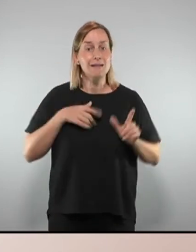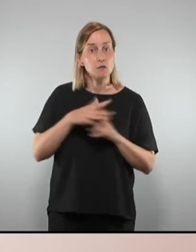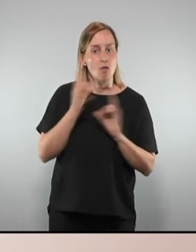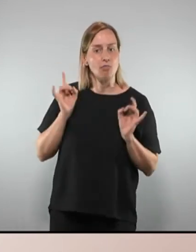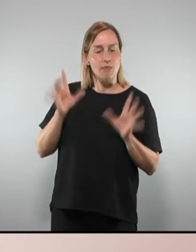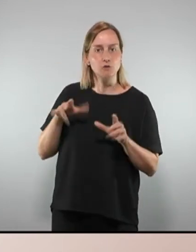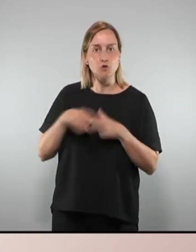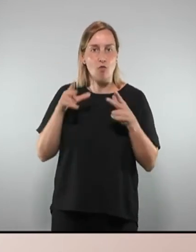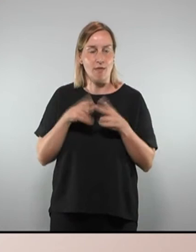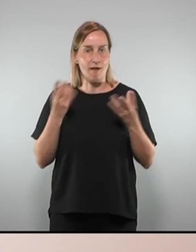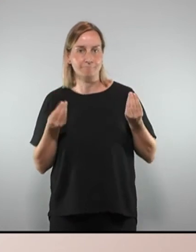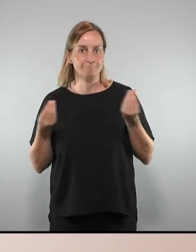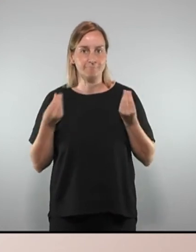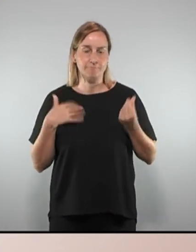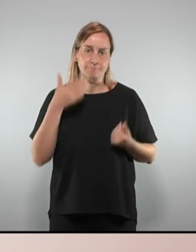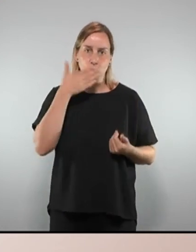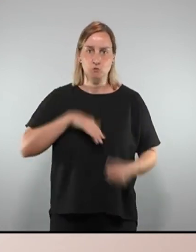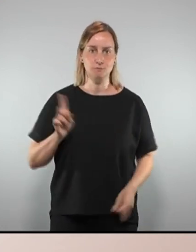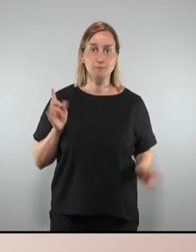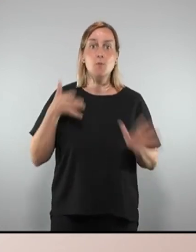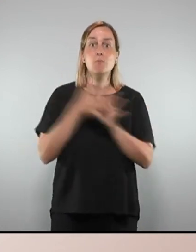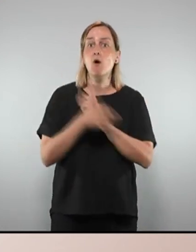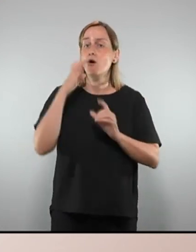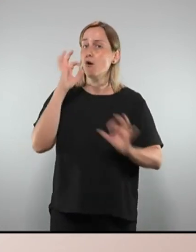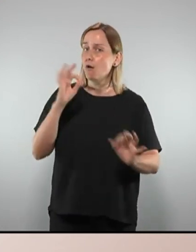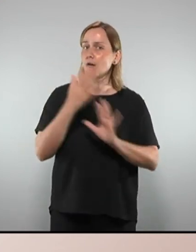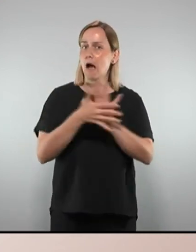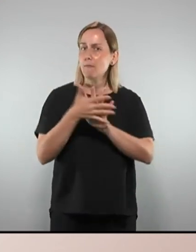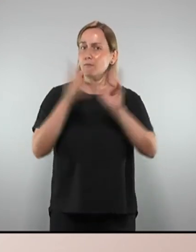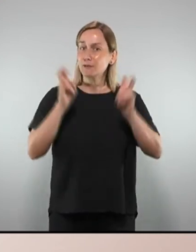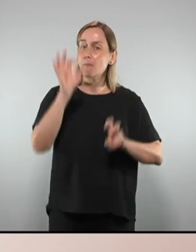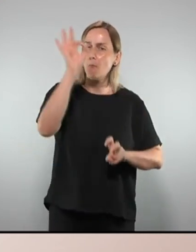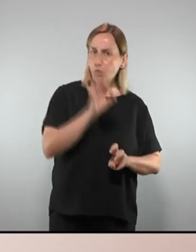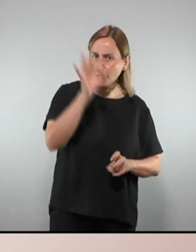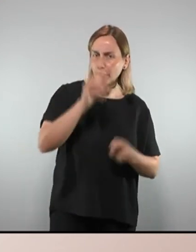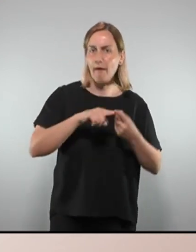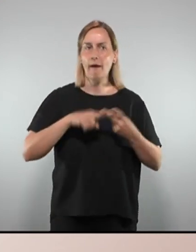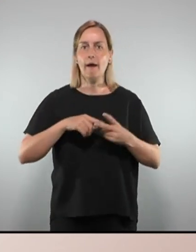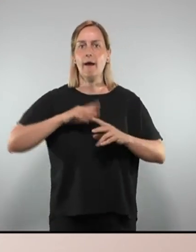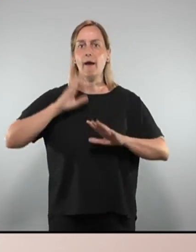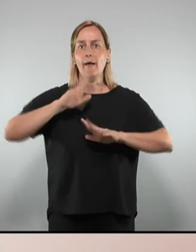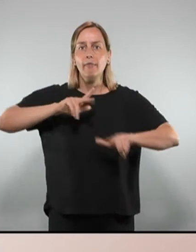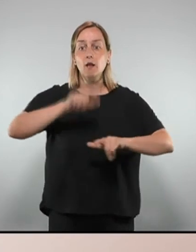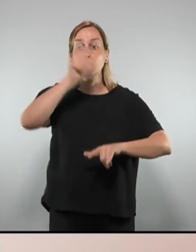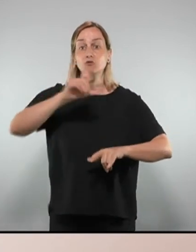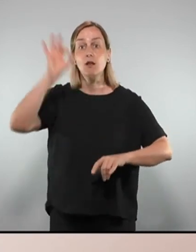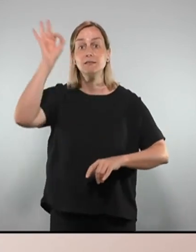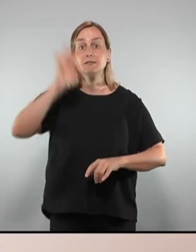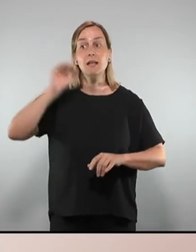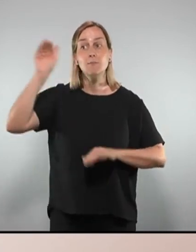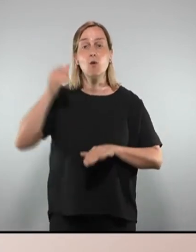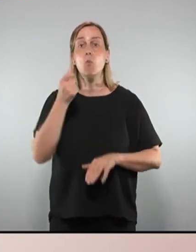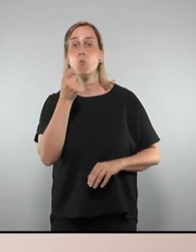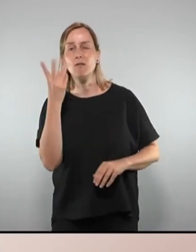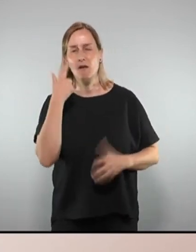sociedad que es absolutamente indeseable por tanto cuando hablemos del porcentaje de delitos cometidos por inmigrantes tengamos también en cuenta